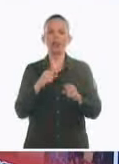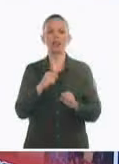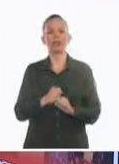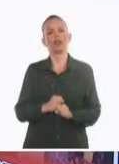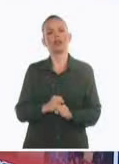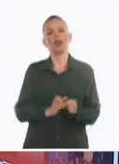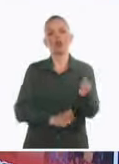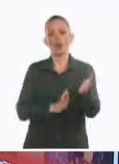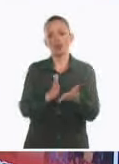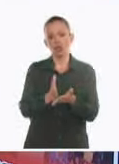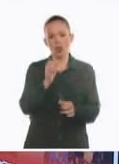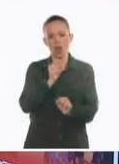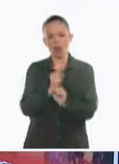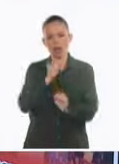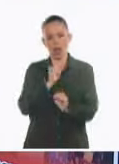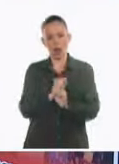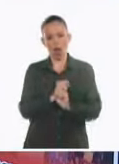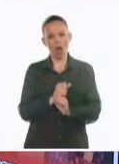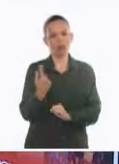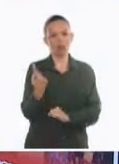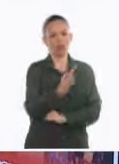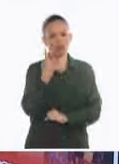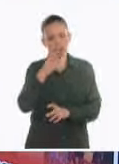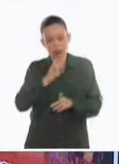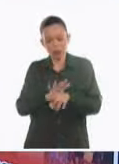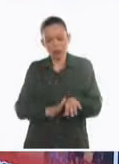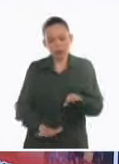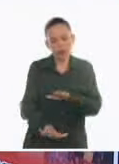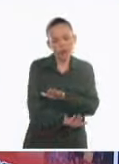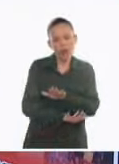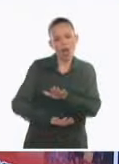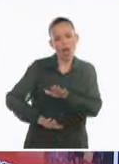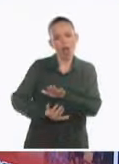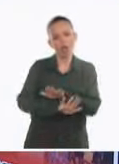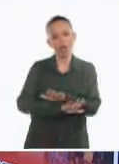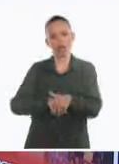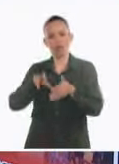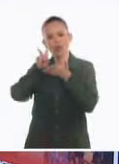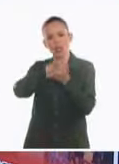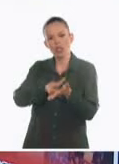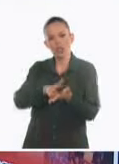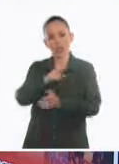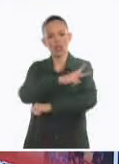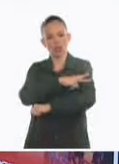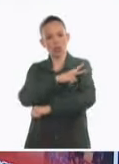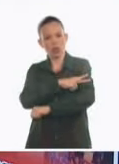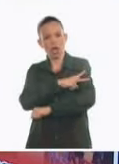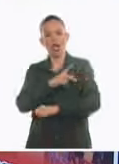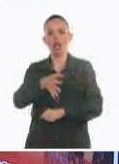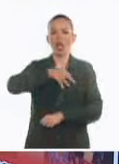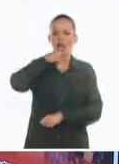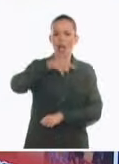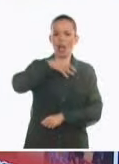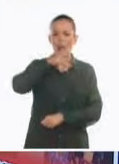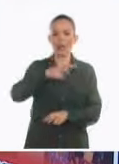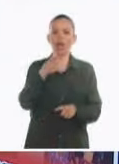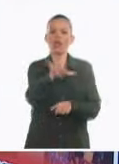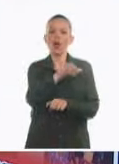que desarrollar todavía como federadas desde el bloque desde la base en las secundarias básicas para prevenir el embarazo en la adolescencia eso es un tema